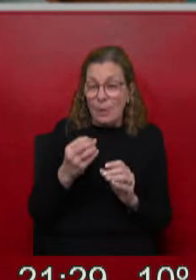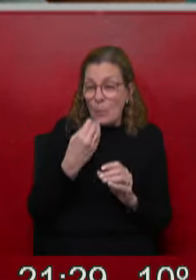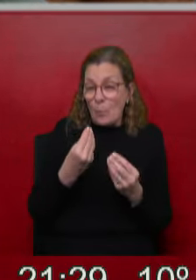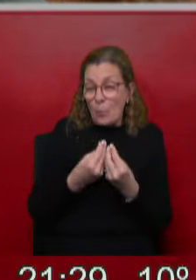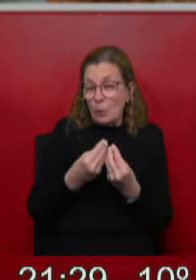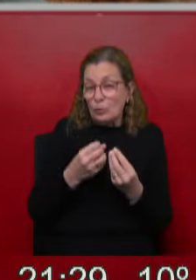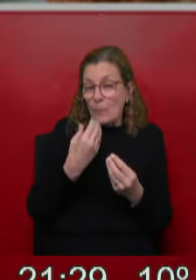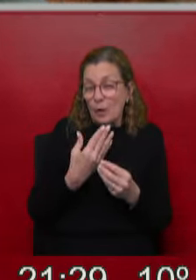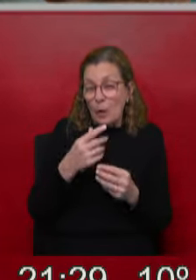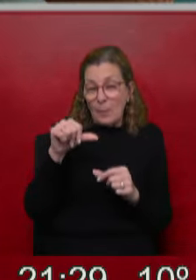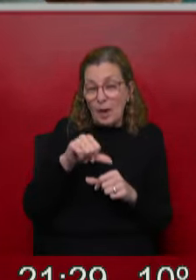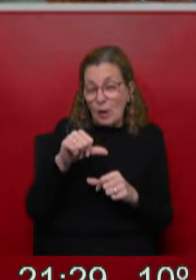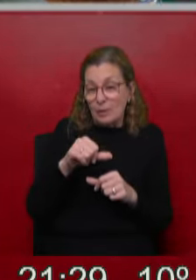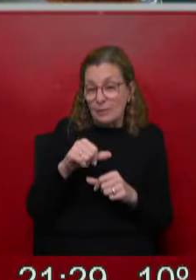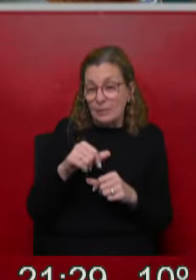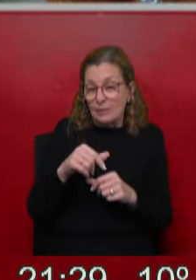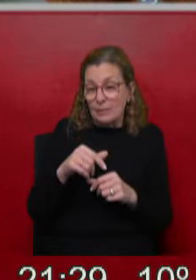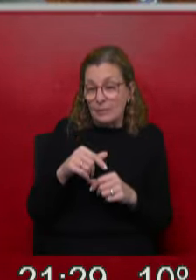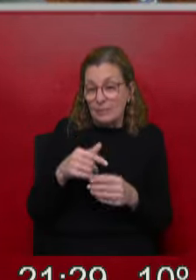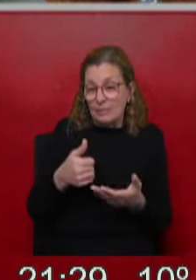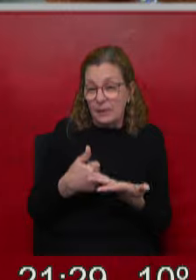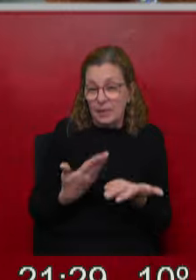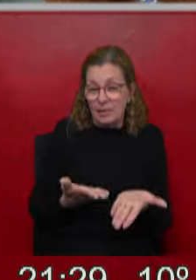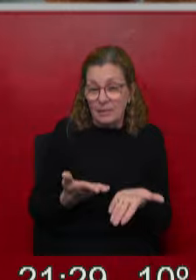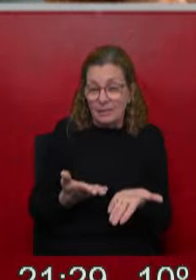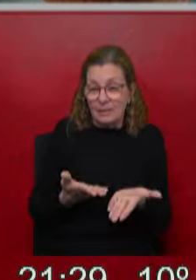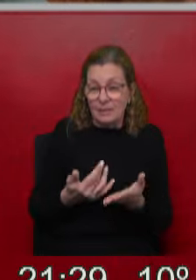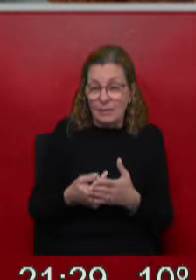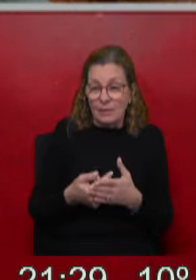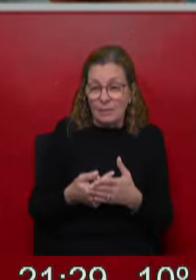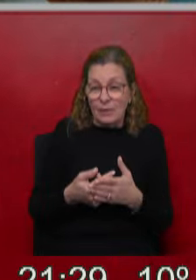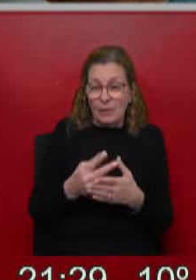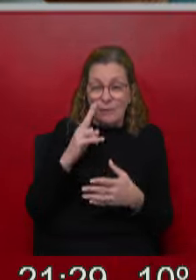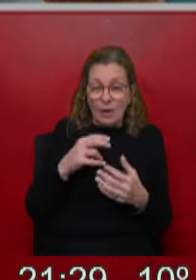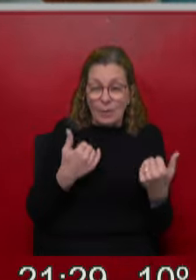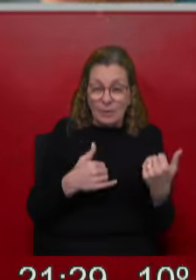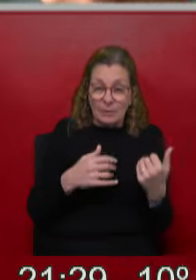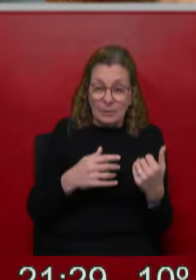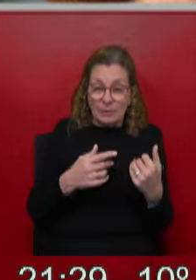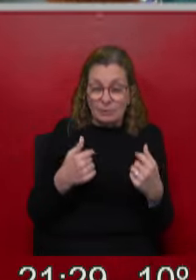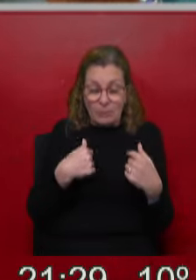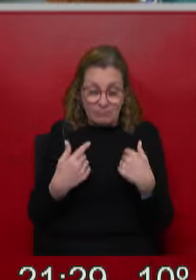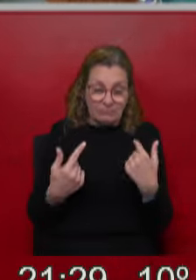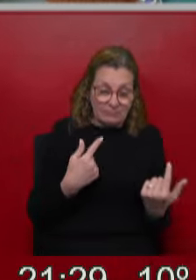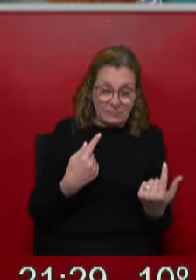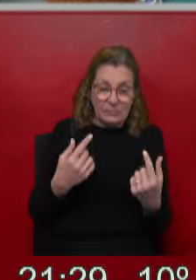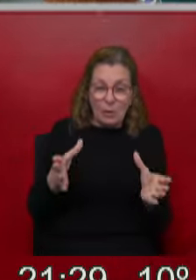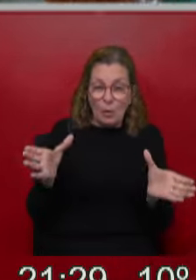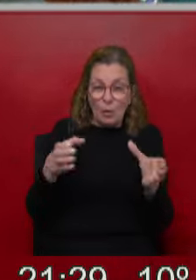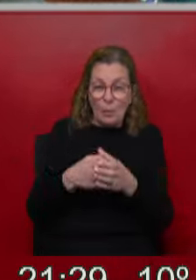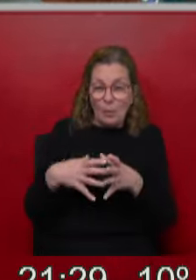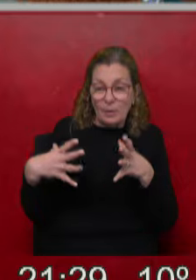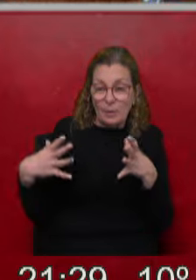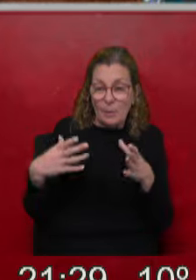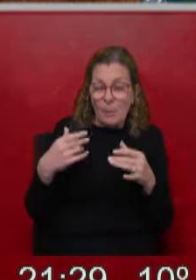mucho peor de lo que soy. Me des lo que me des. ¿Entendés? Hay instrumentos que domino, otros que me dominan a mí. Forma una banda gigante.